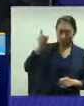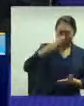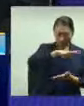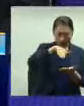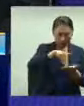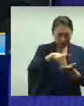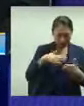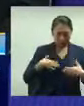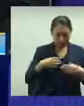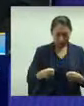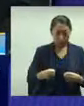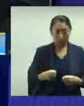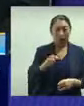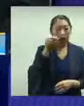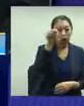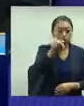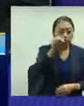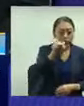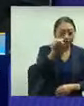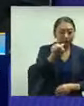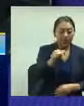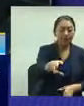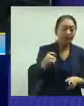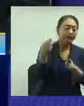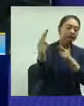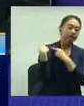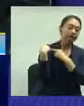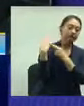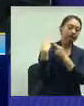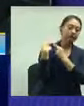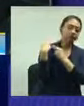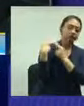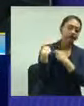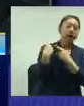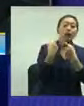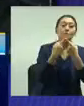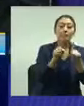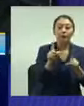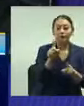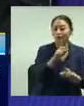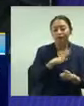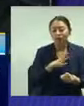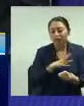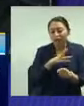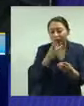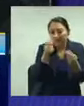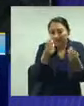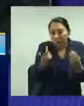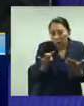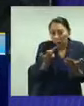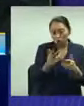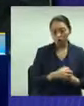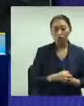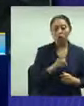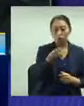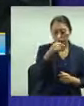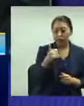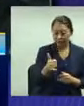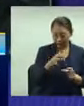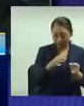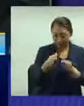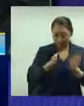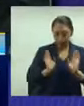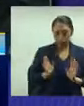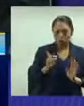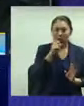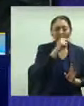salud, y a ustedes los están cargando ahorita sin tener el recurso, porque no lo tienen. O sea, usted nos acaba de decir que no les han